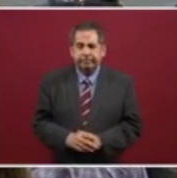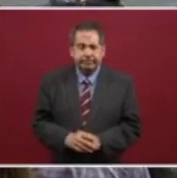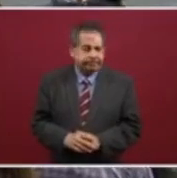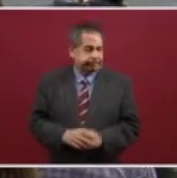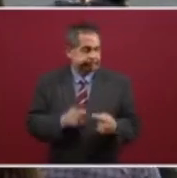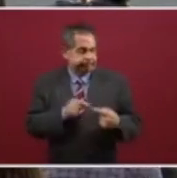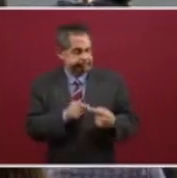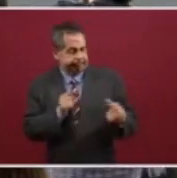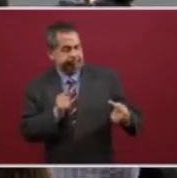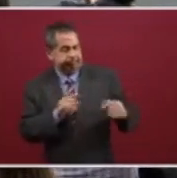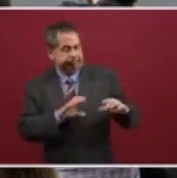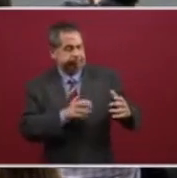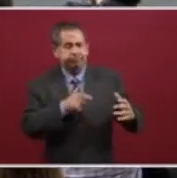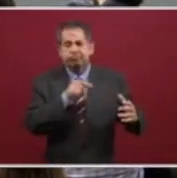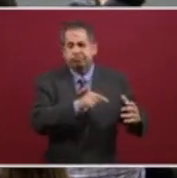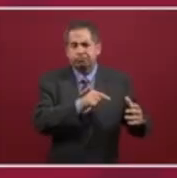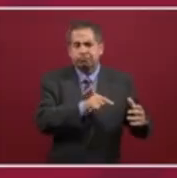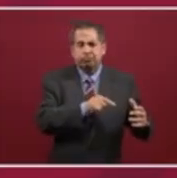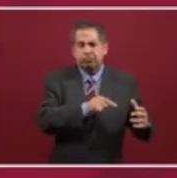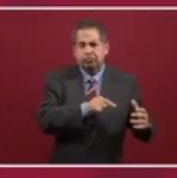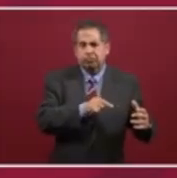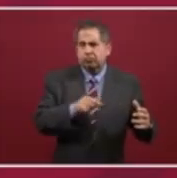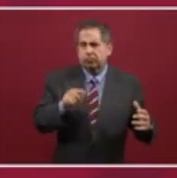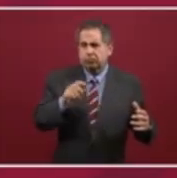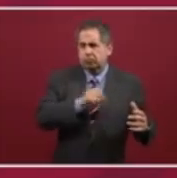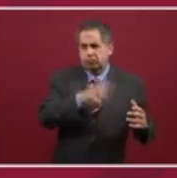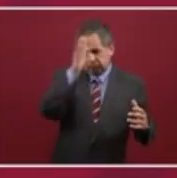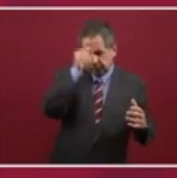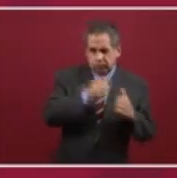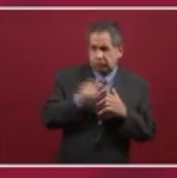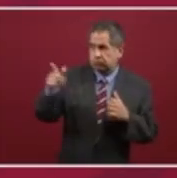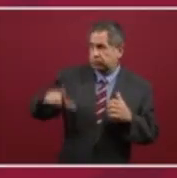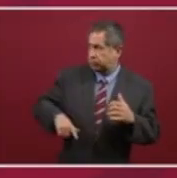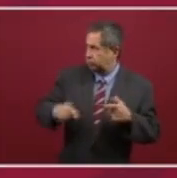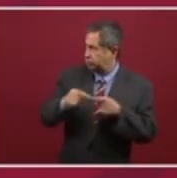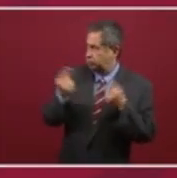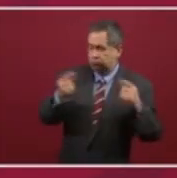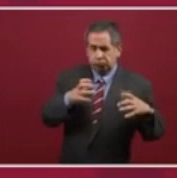oposición al gobierno y que eso es